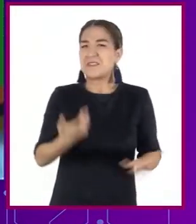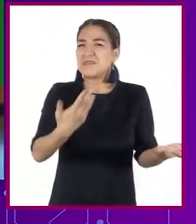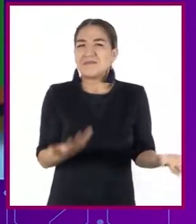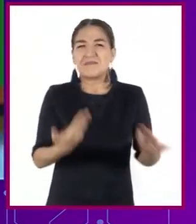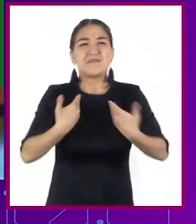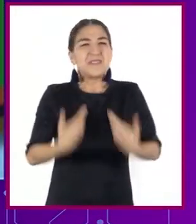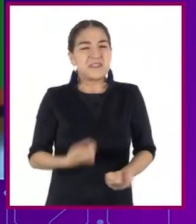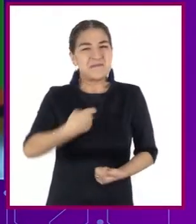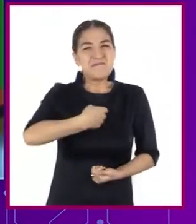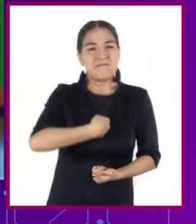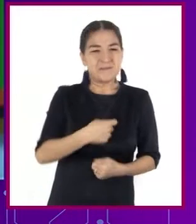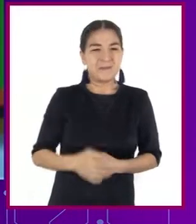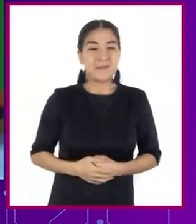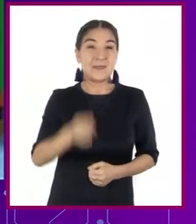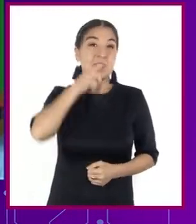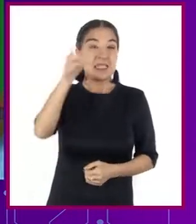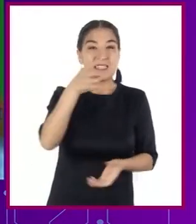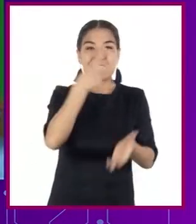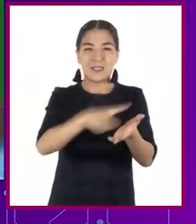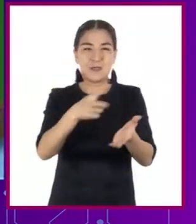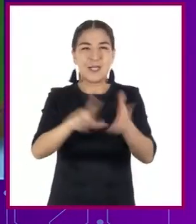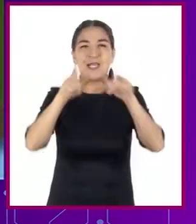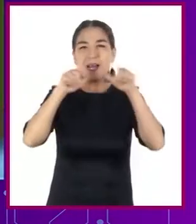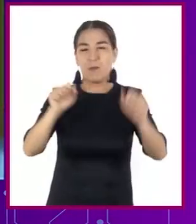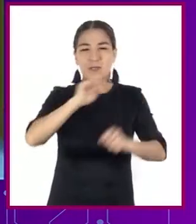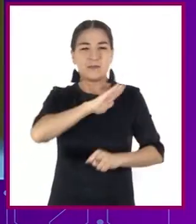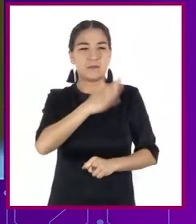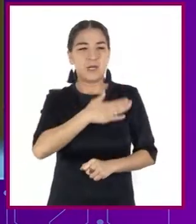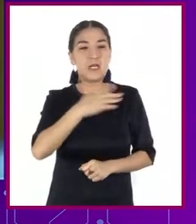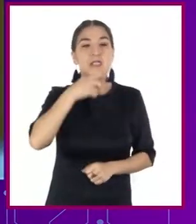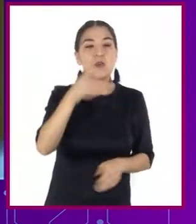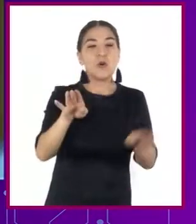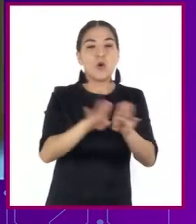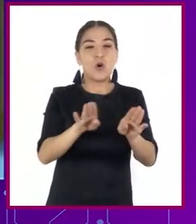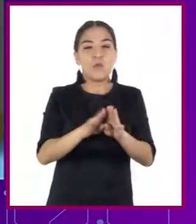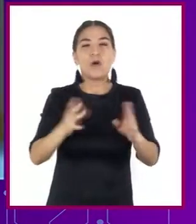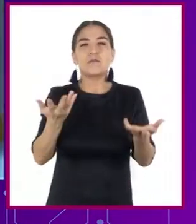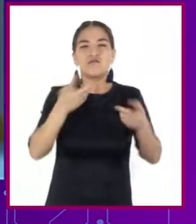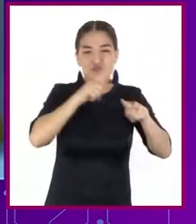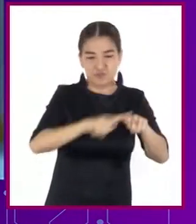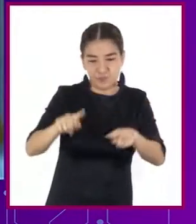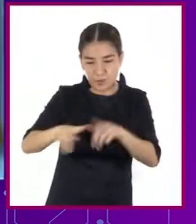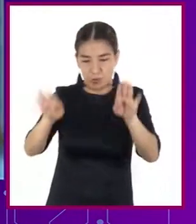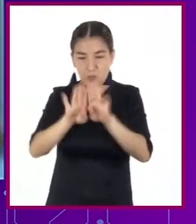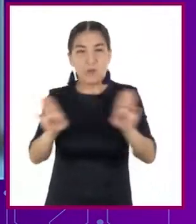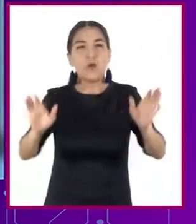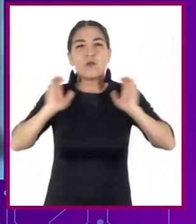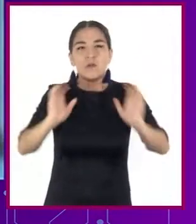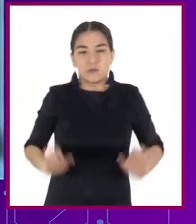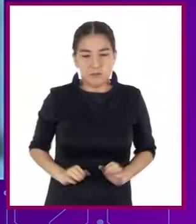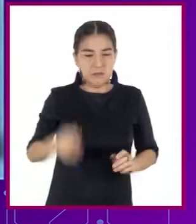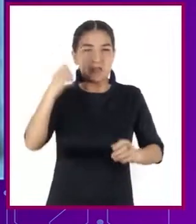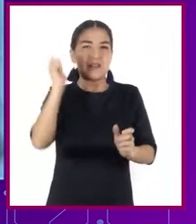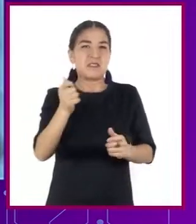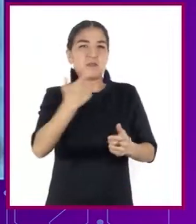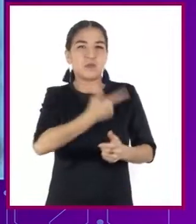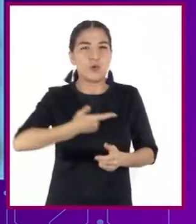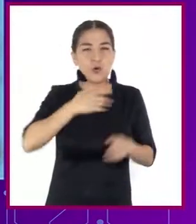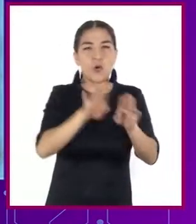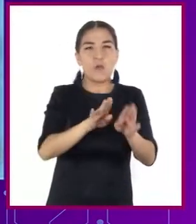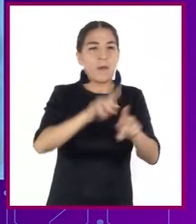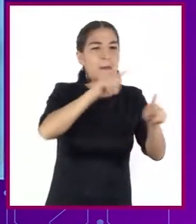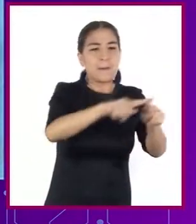Según el Diccionario de la Lengua Española, identidad es conjunto de rasgos propios de un individuo o de una colectividad que